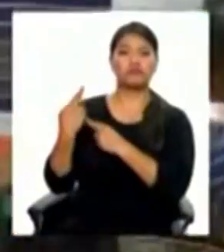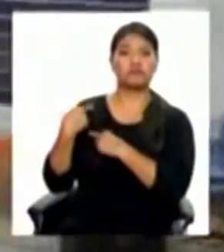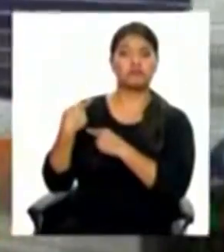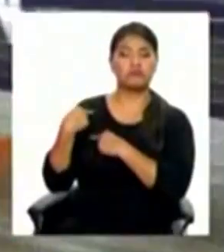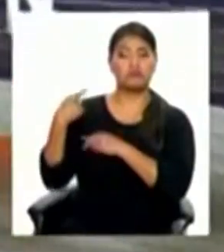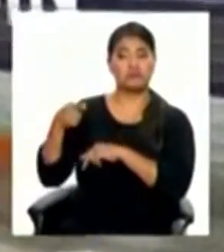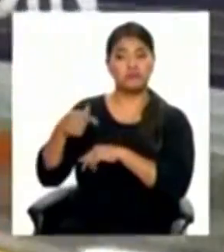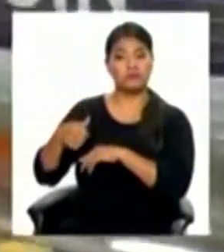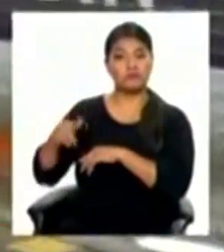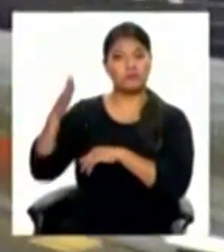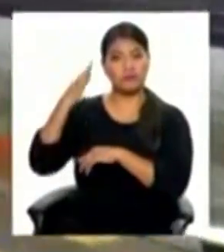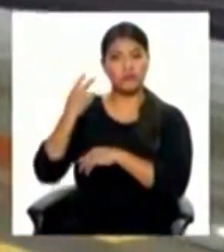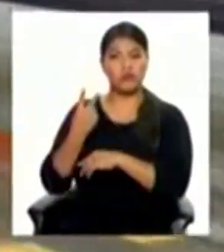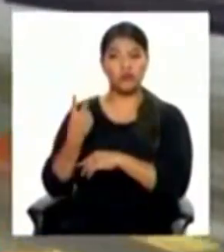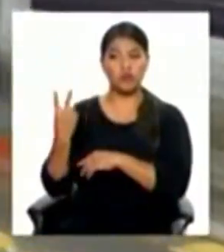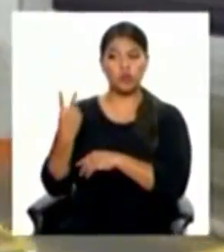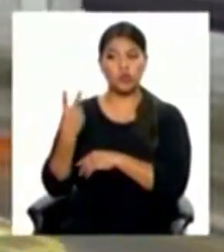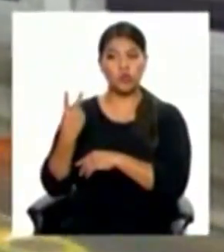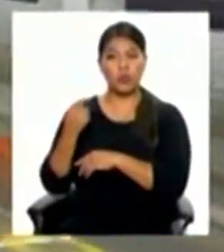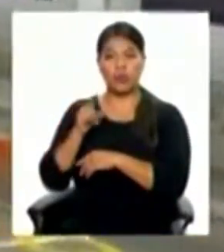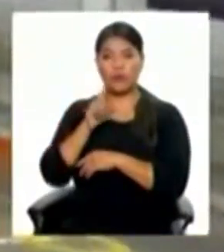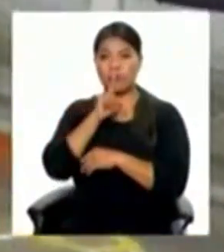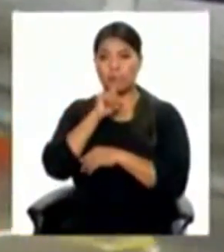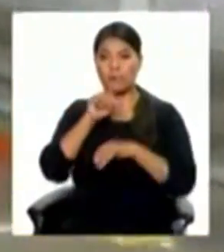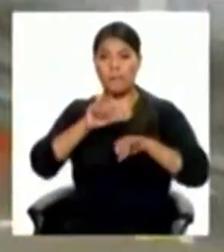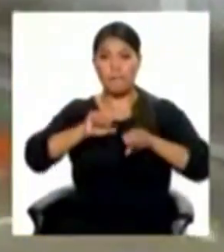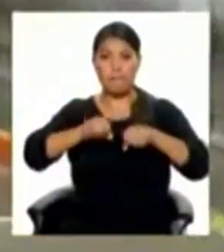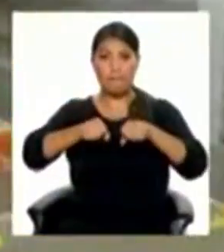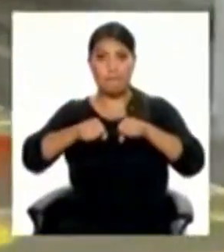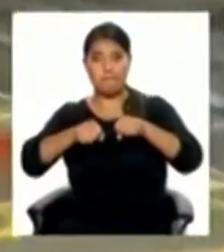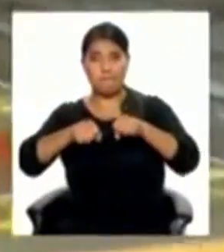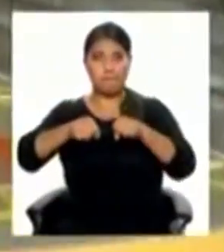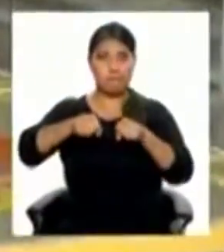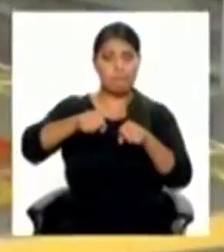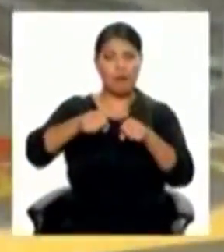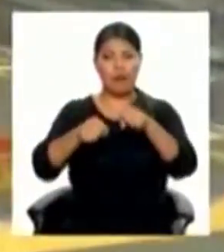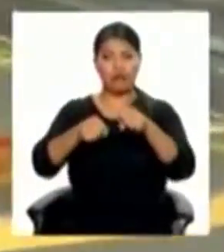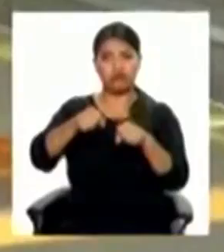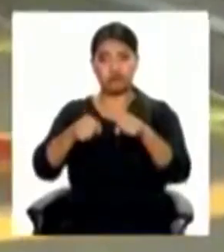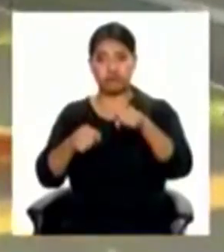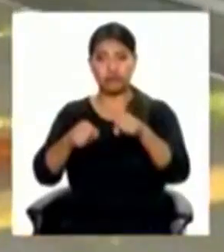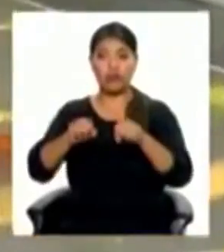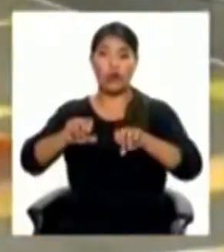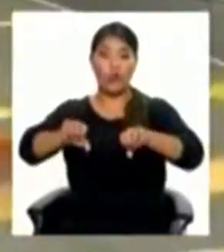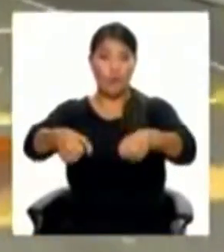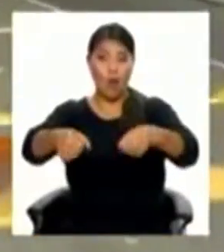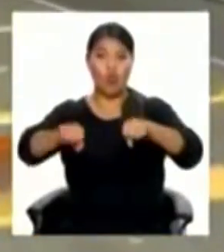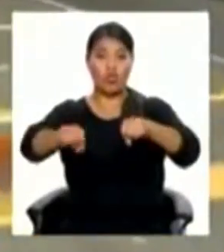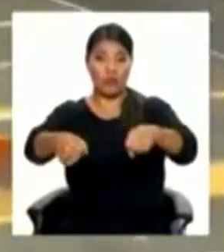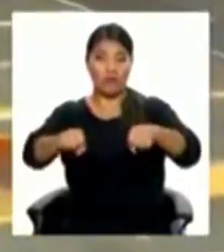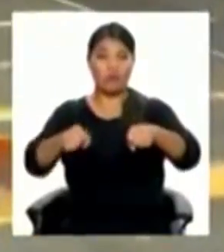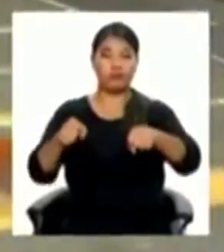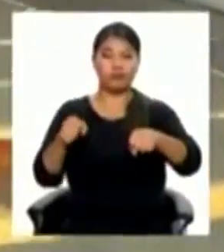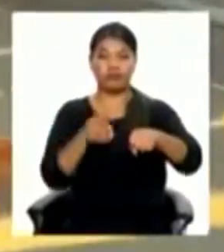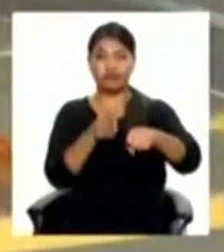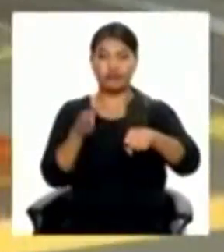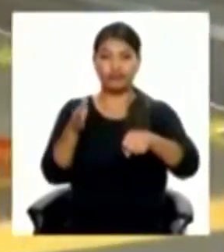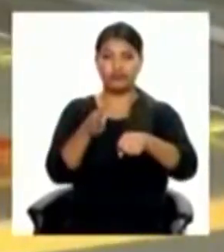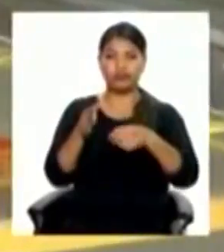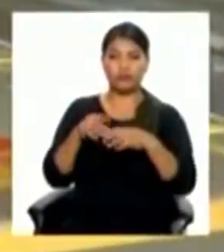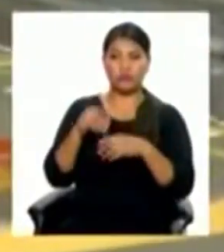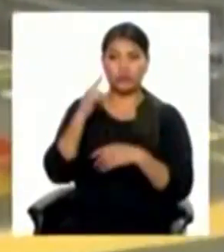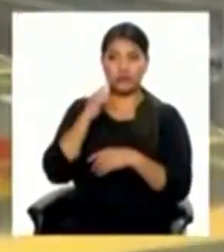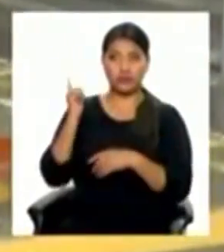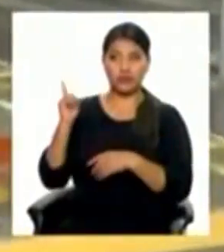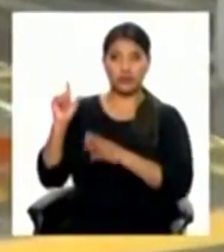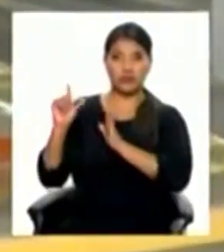sido dos personas que venían a bordo de una moto, quienes se dirigían de la ruta en dirección de